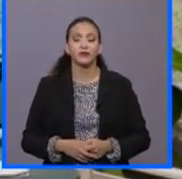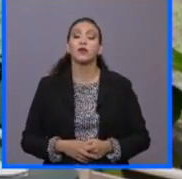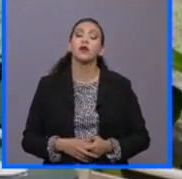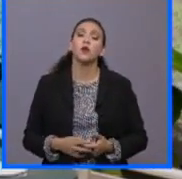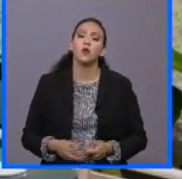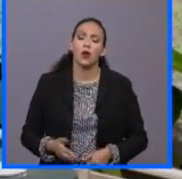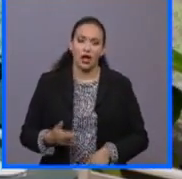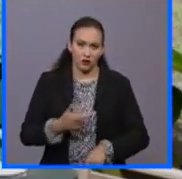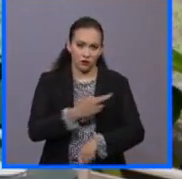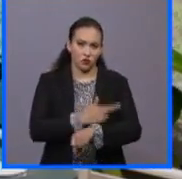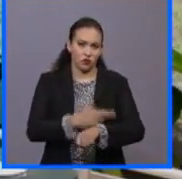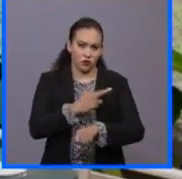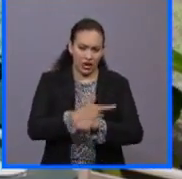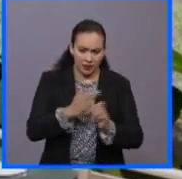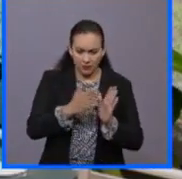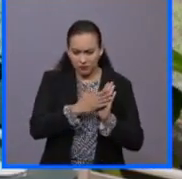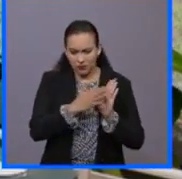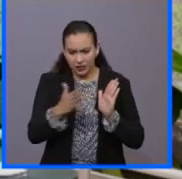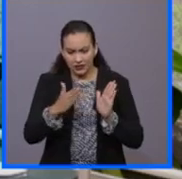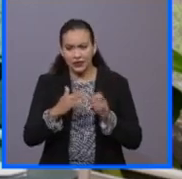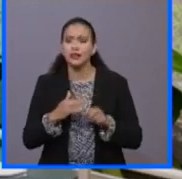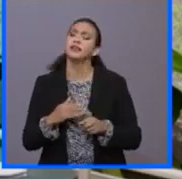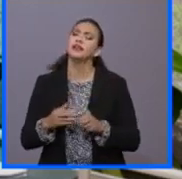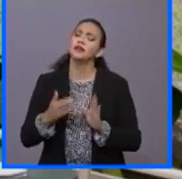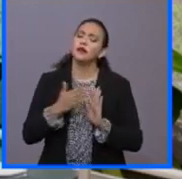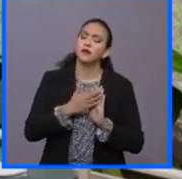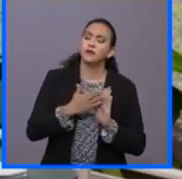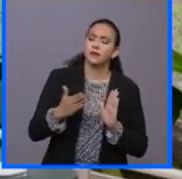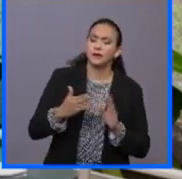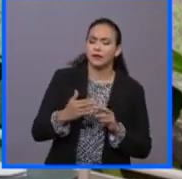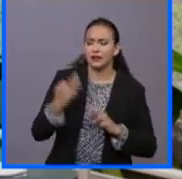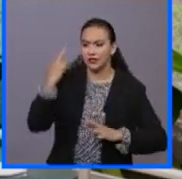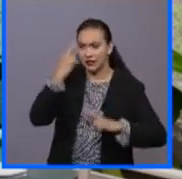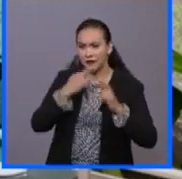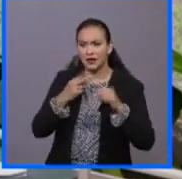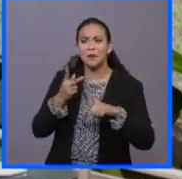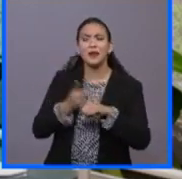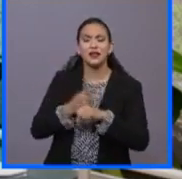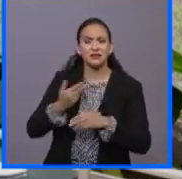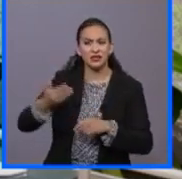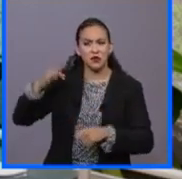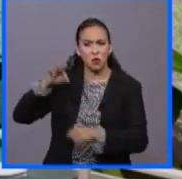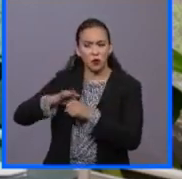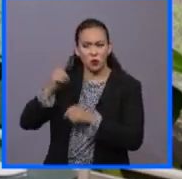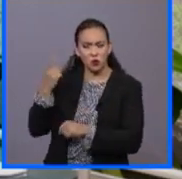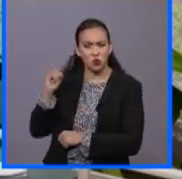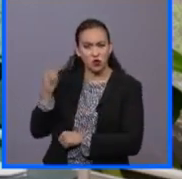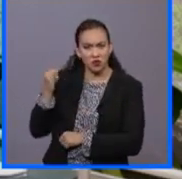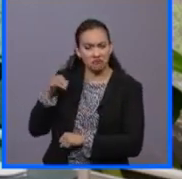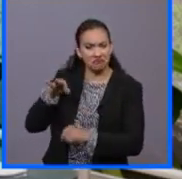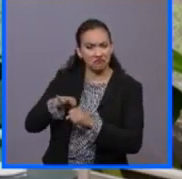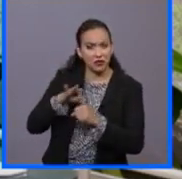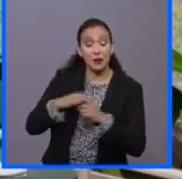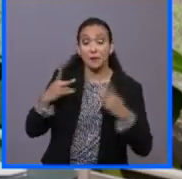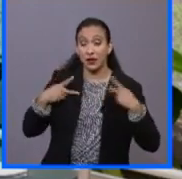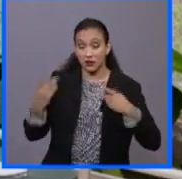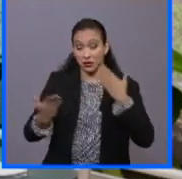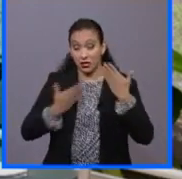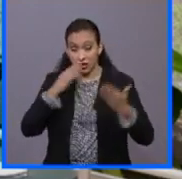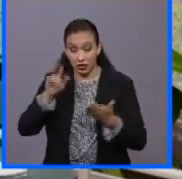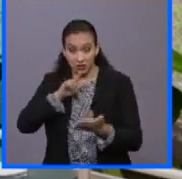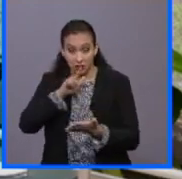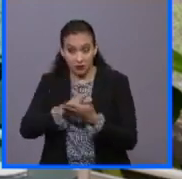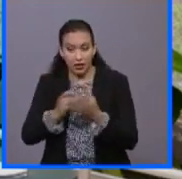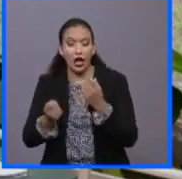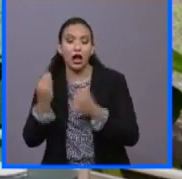proceso marcado por profundas tensiones estructurales, denominaron la elección del pasado 1 de junio, estudiantes de Derecho y